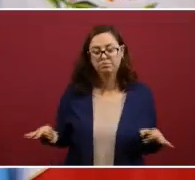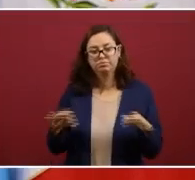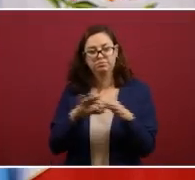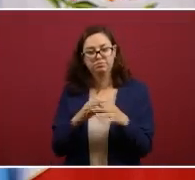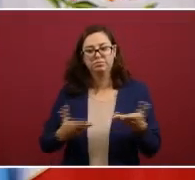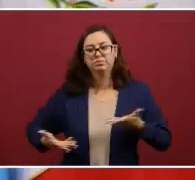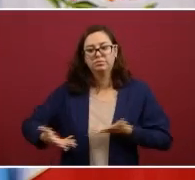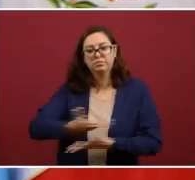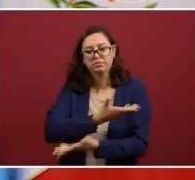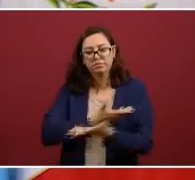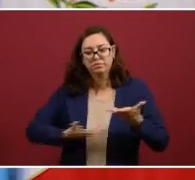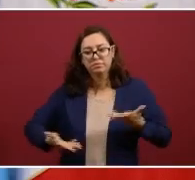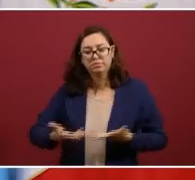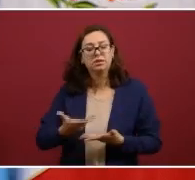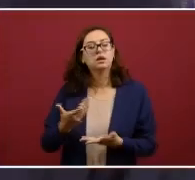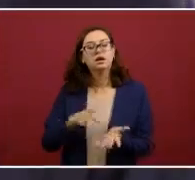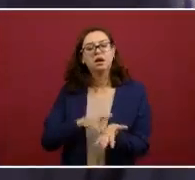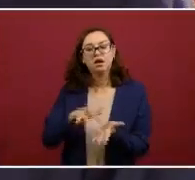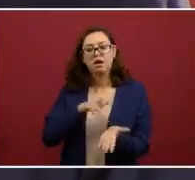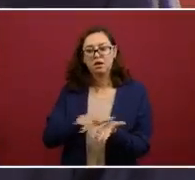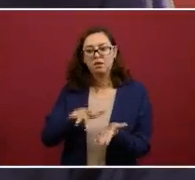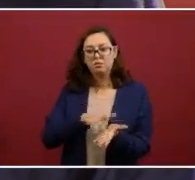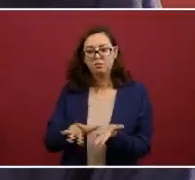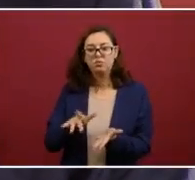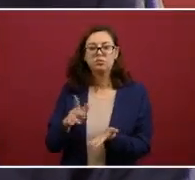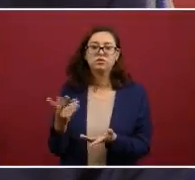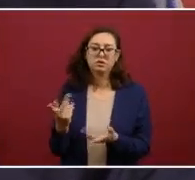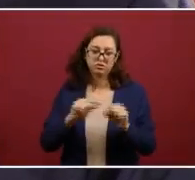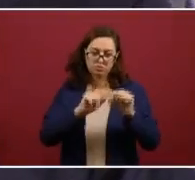es un apoyo a la política y a un proyecto de